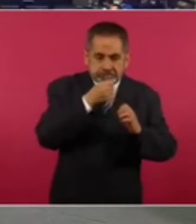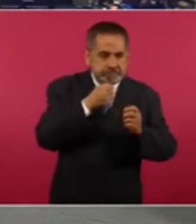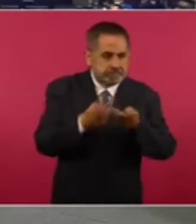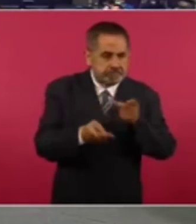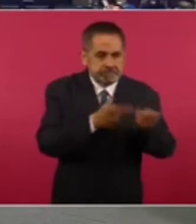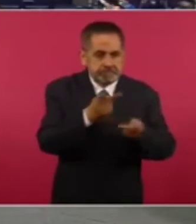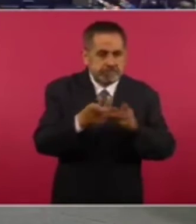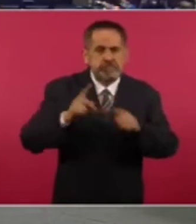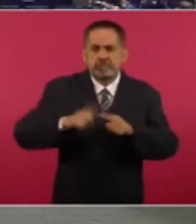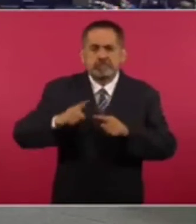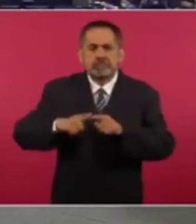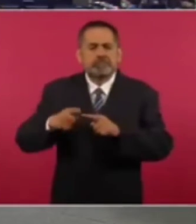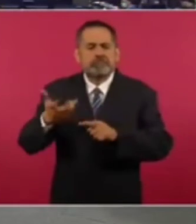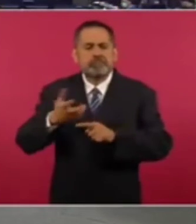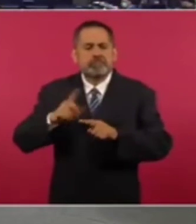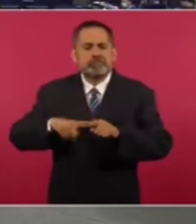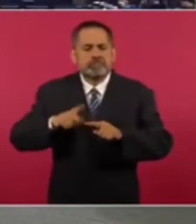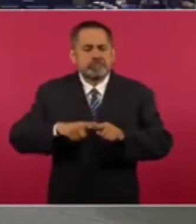¿Quién la hace?